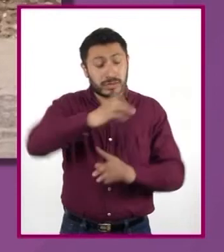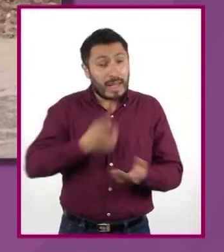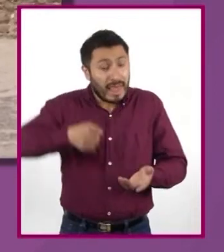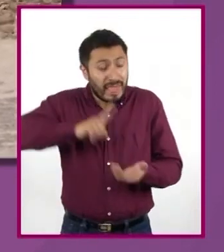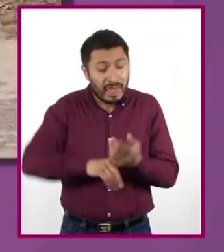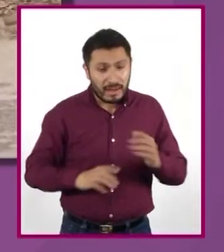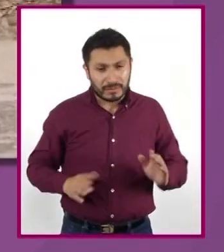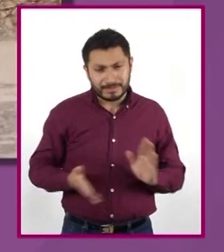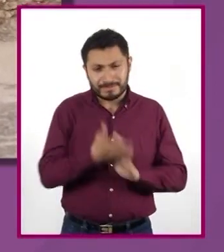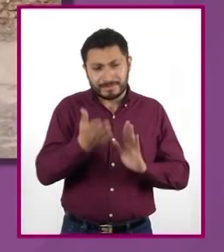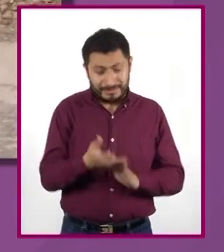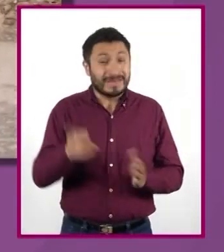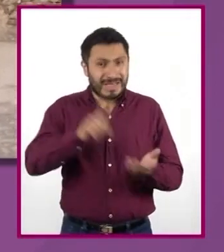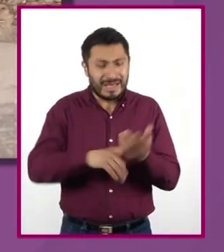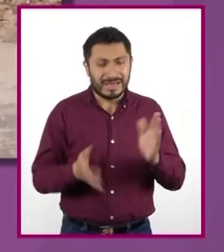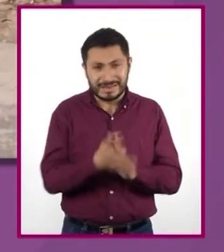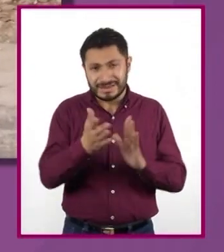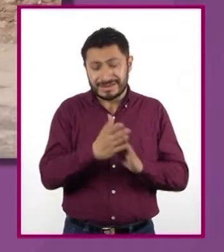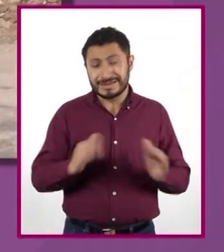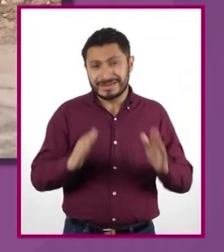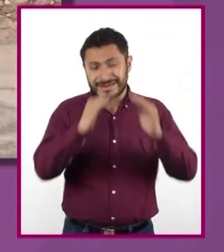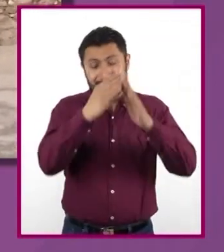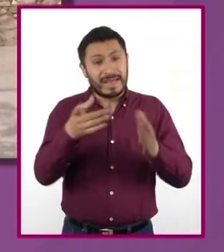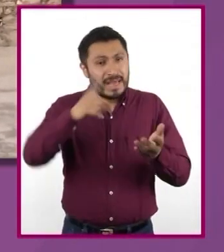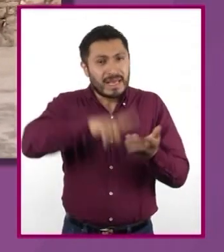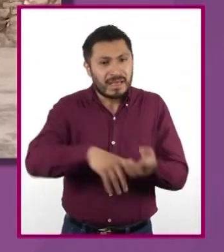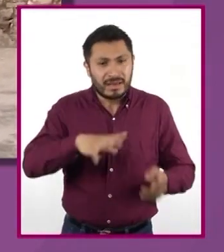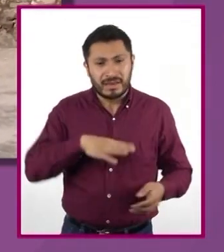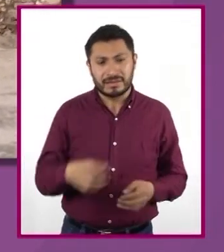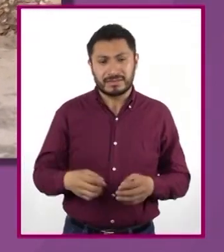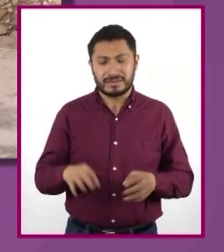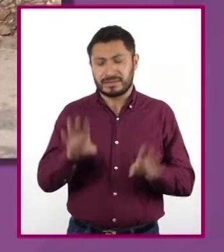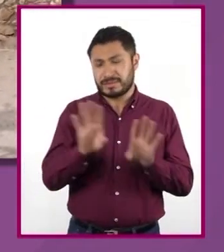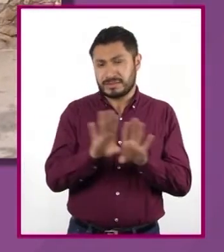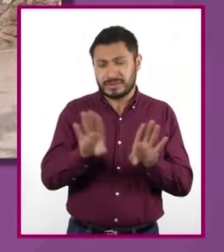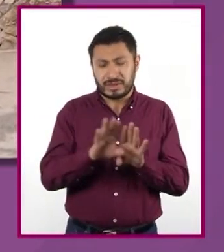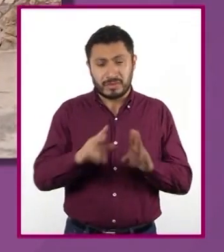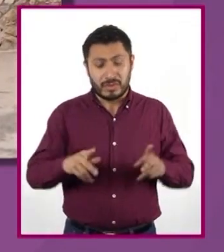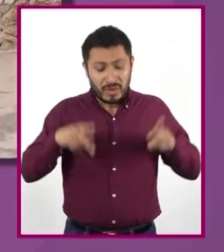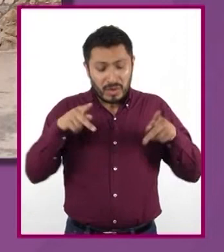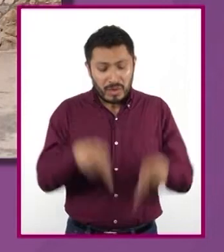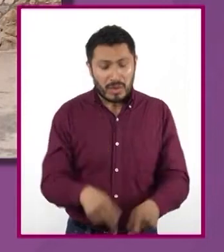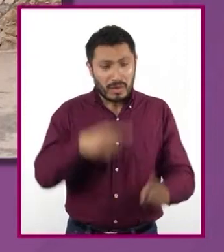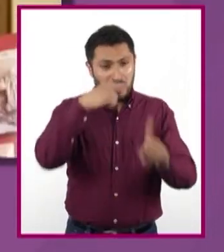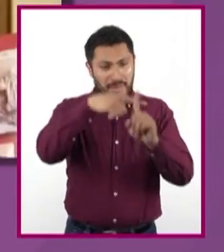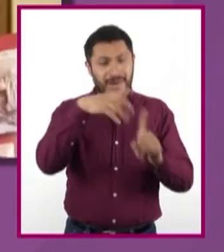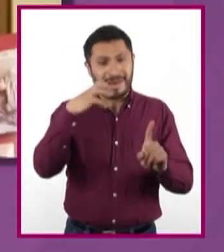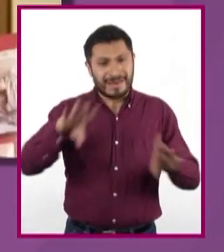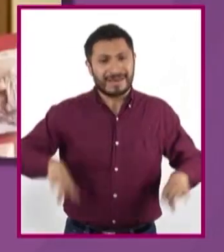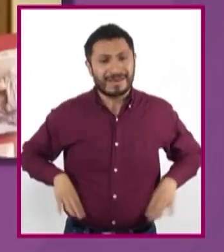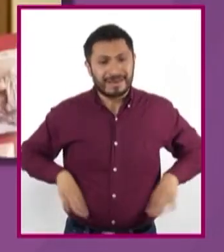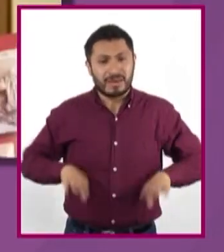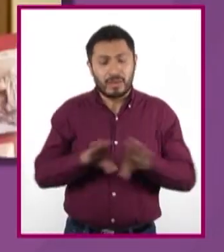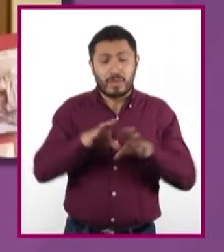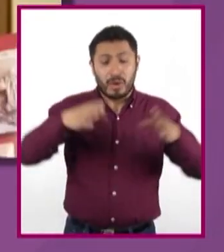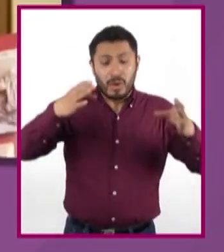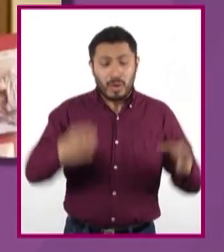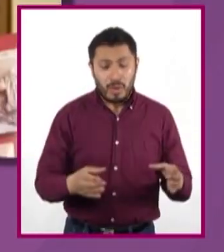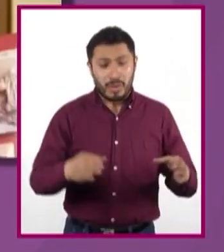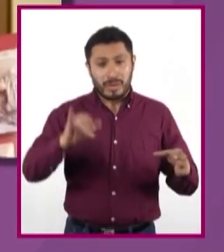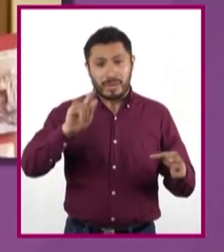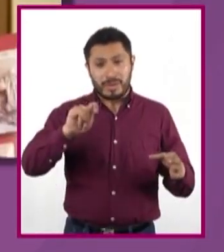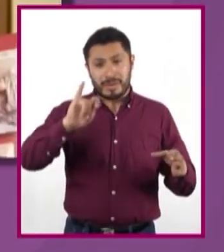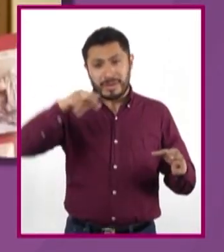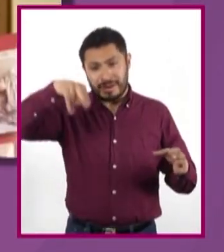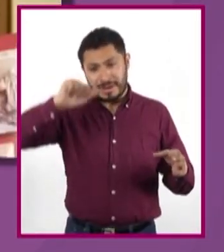pirámide. Excavan dentro de la pirámide y ahí dentro de la pirámide hay una especie de cripta. Este elemento que es una especie de tina. Dentro de